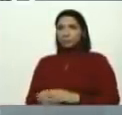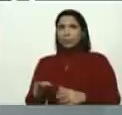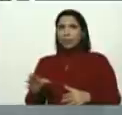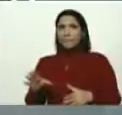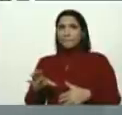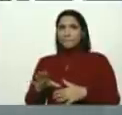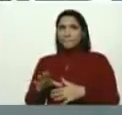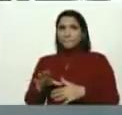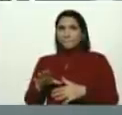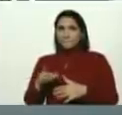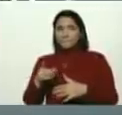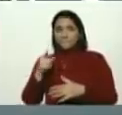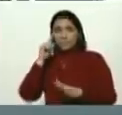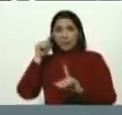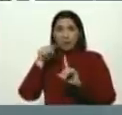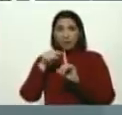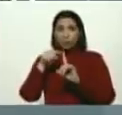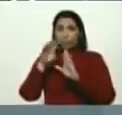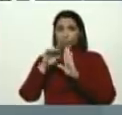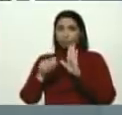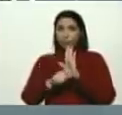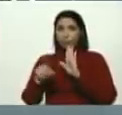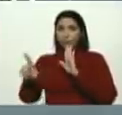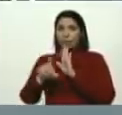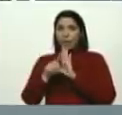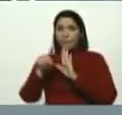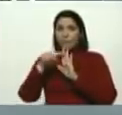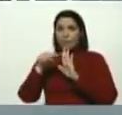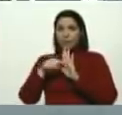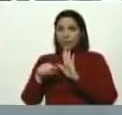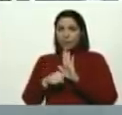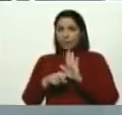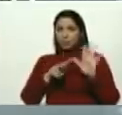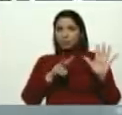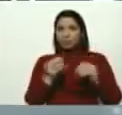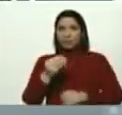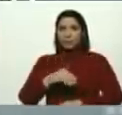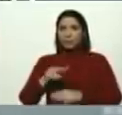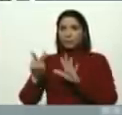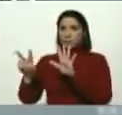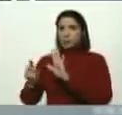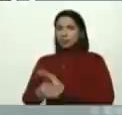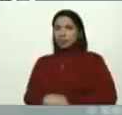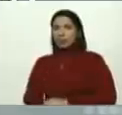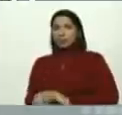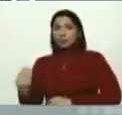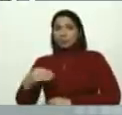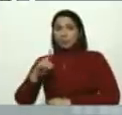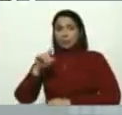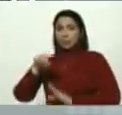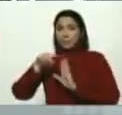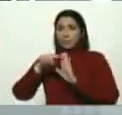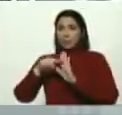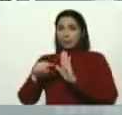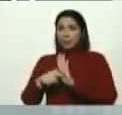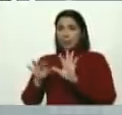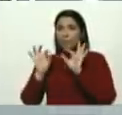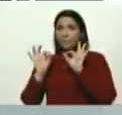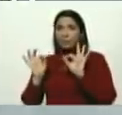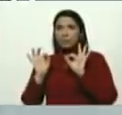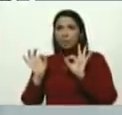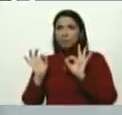constitucional legal para estas medidas del 7 más 7. y además para las medidas